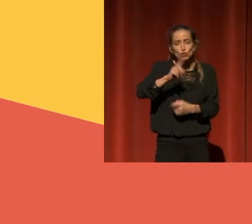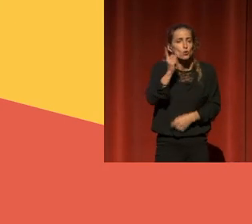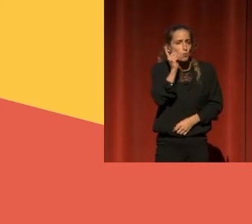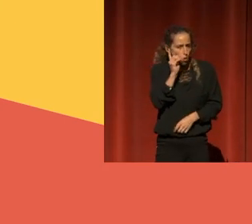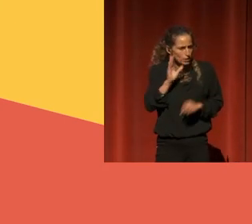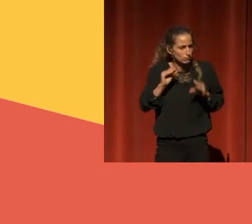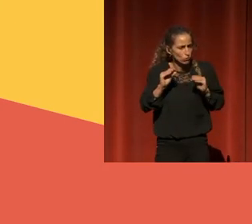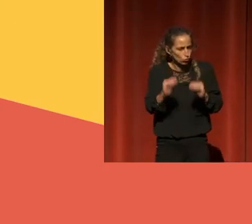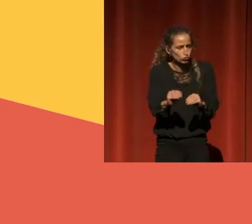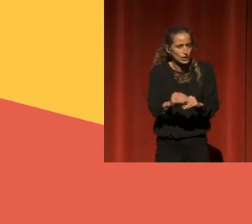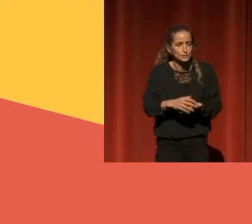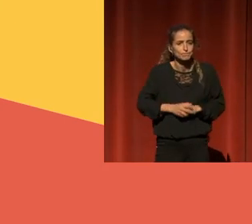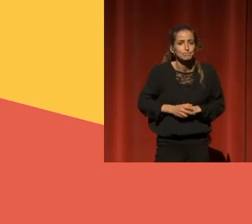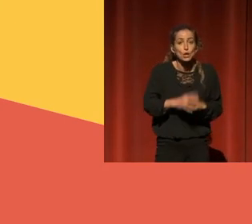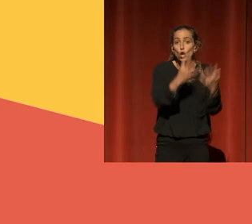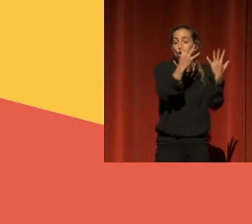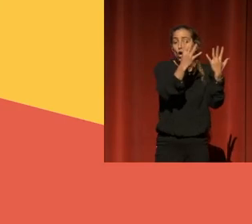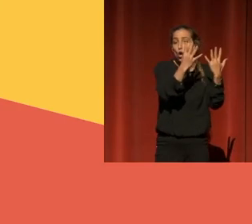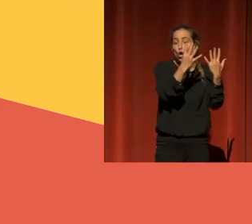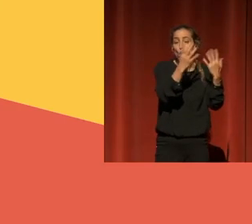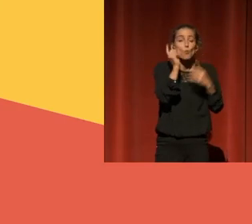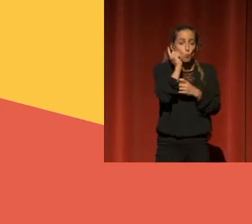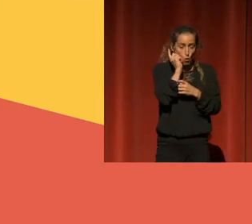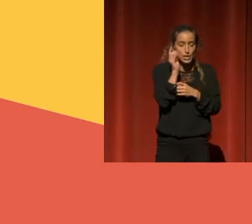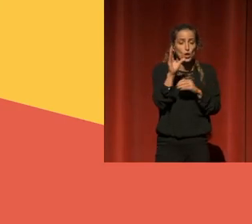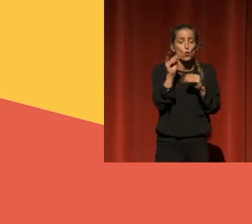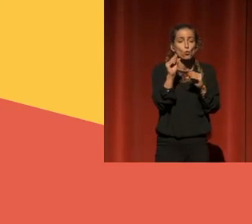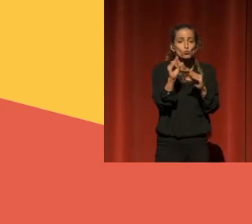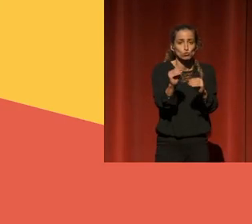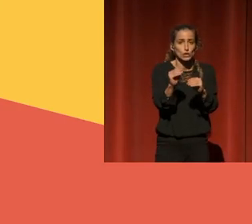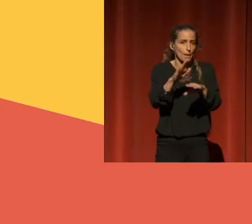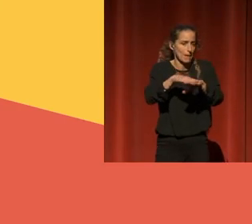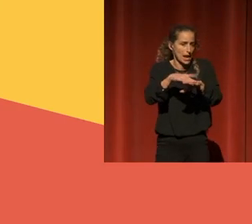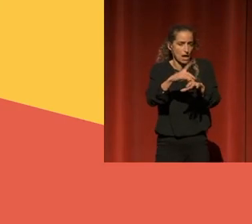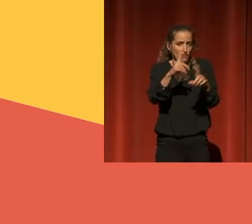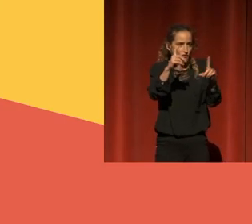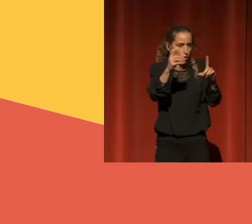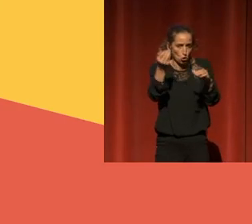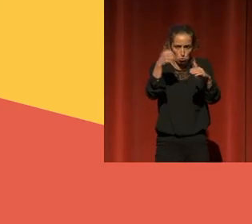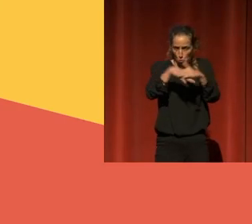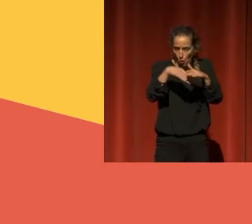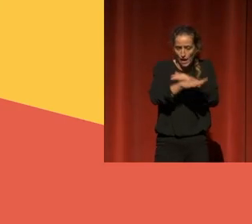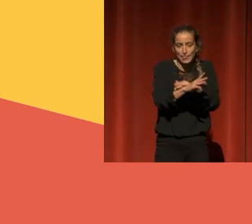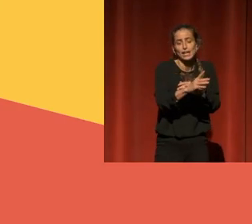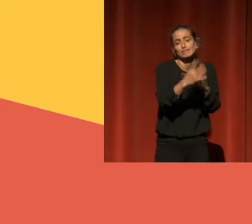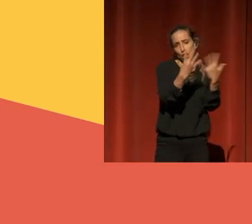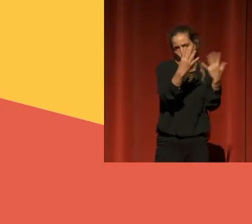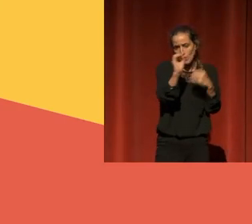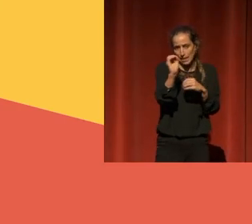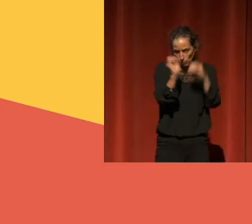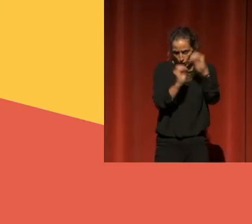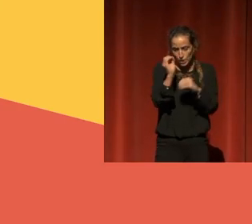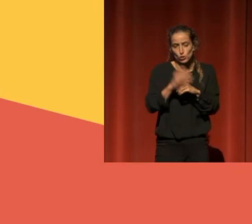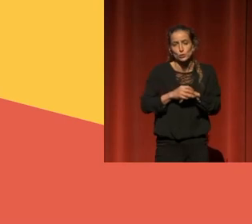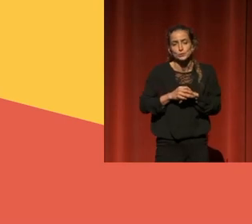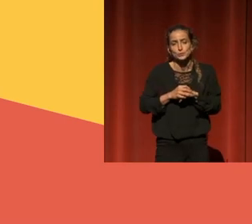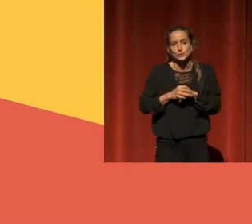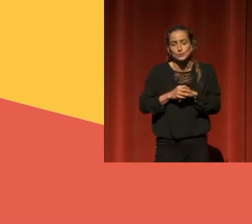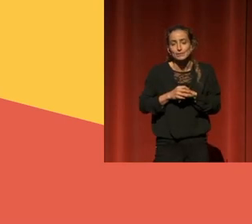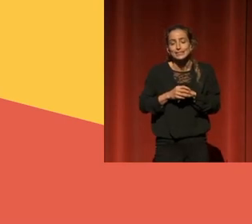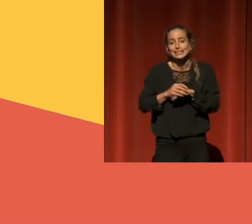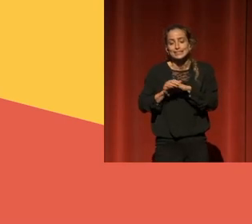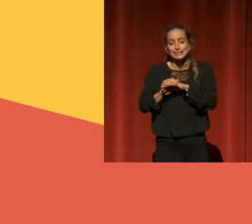90 por utiliza el teléfono móvil para hacer fotos y almacenarla y también la red